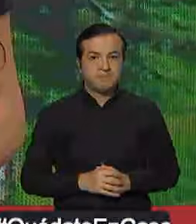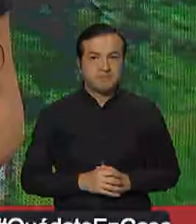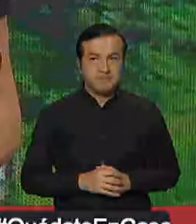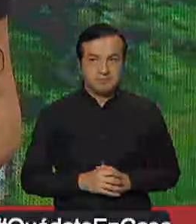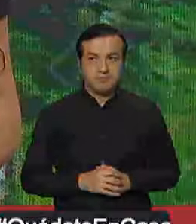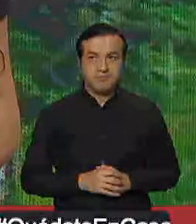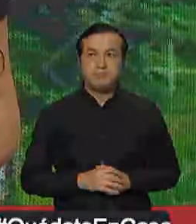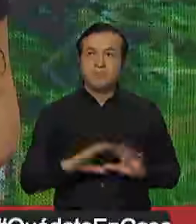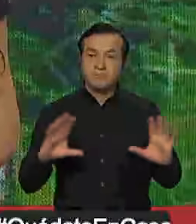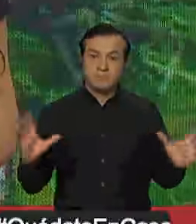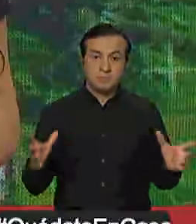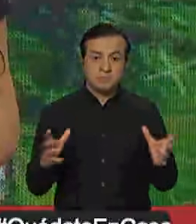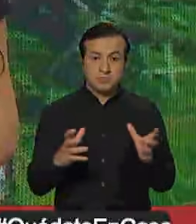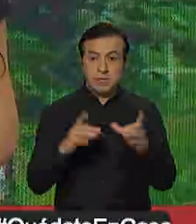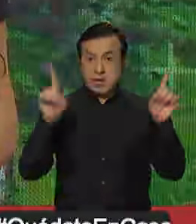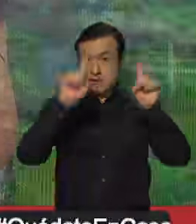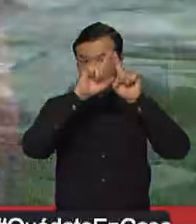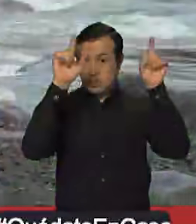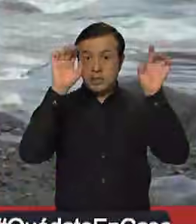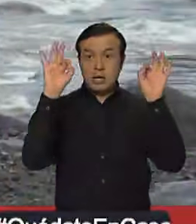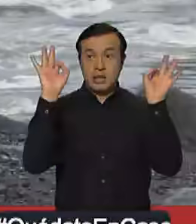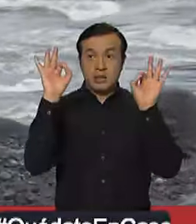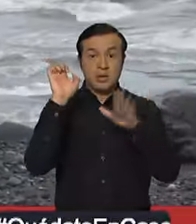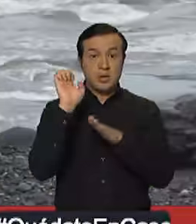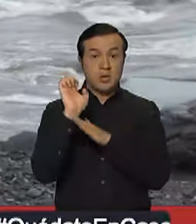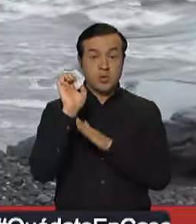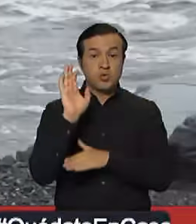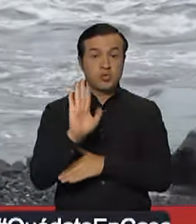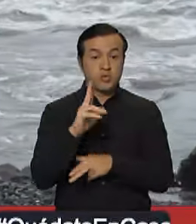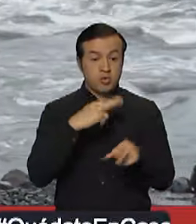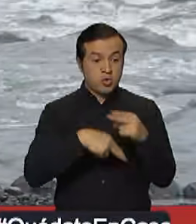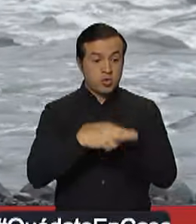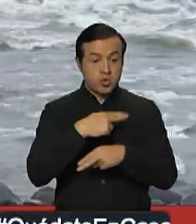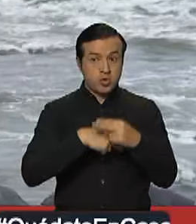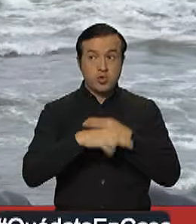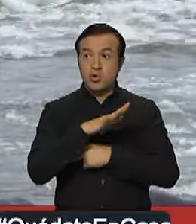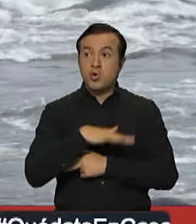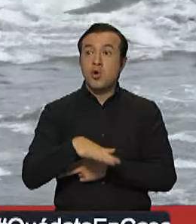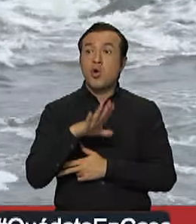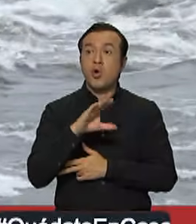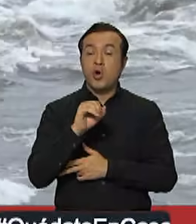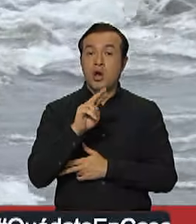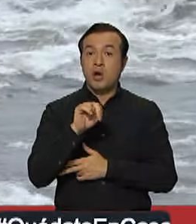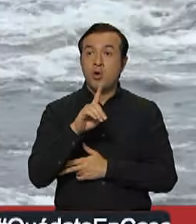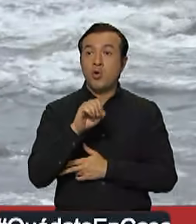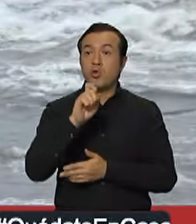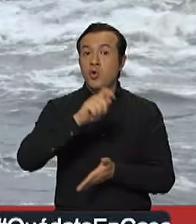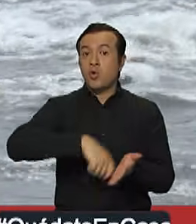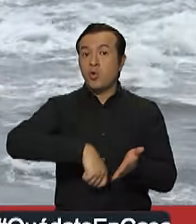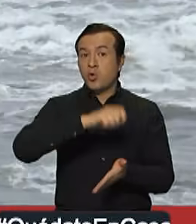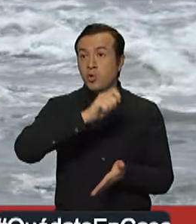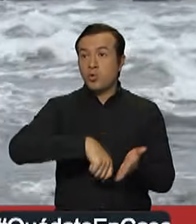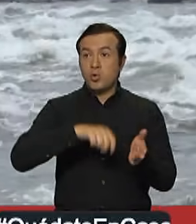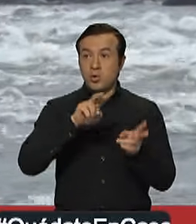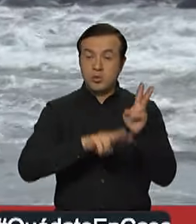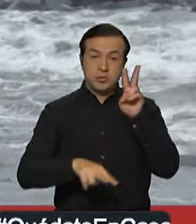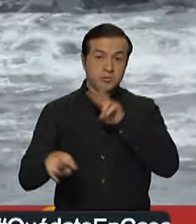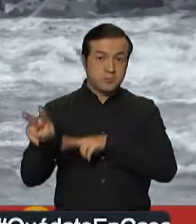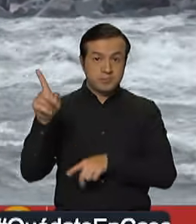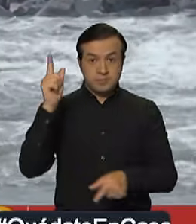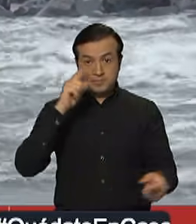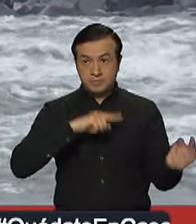Y la Corporación Eléctrica del Ecuador, a través de su unidad de negocio Coca-Cola Sinclair, inició la contratación de estudios